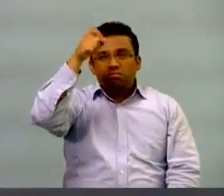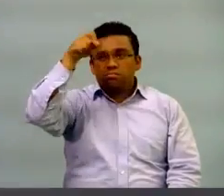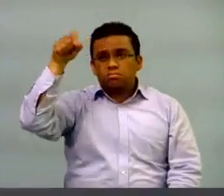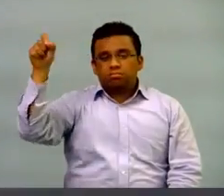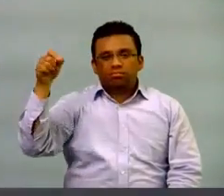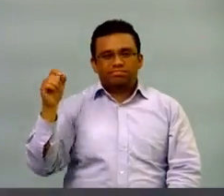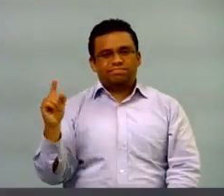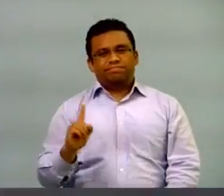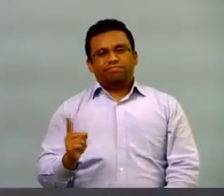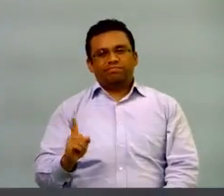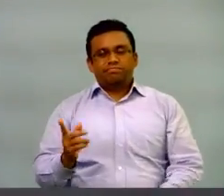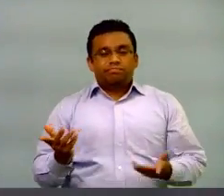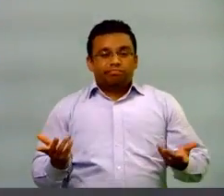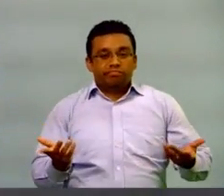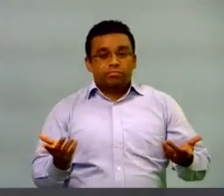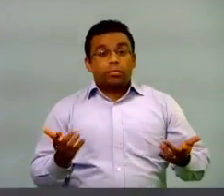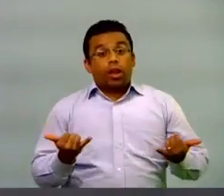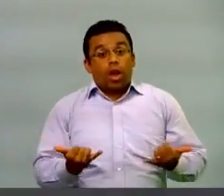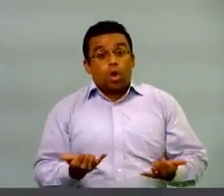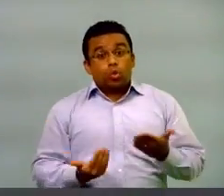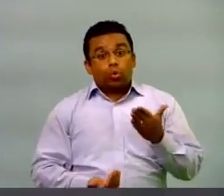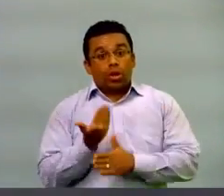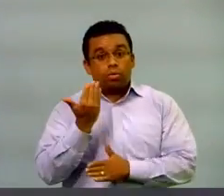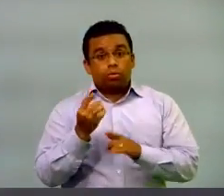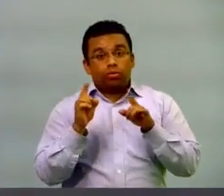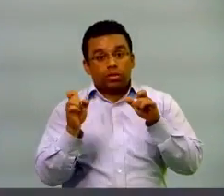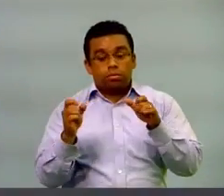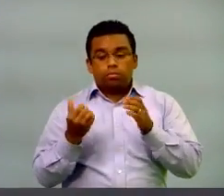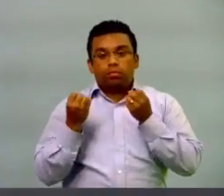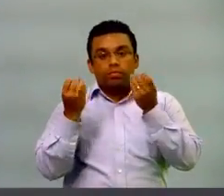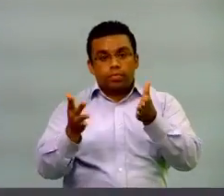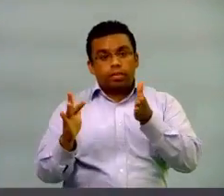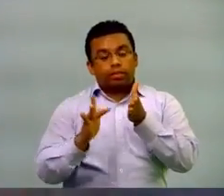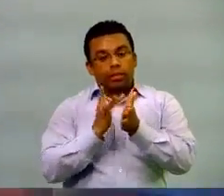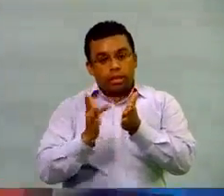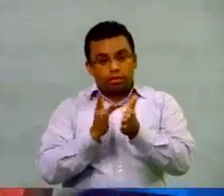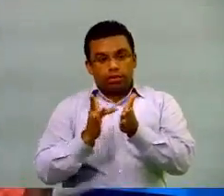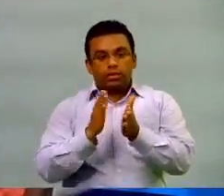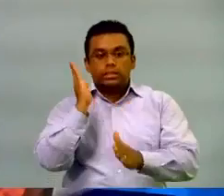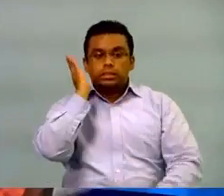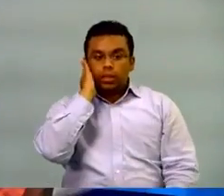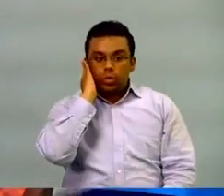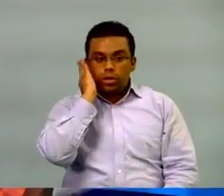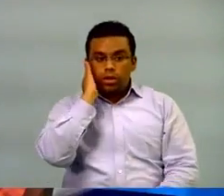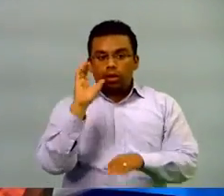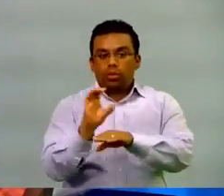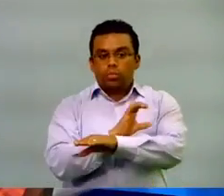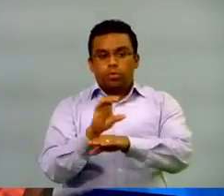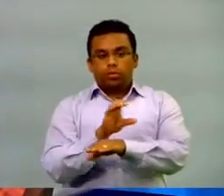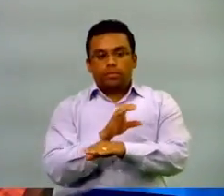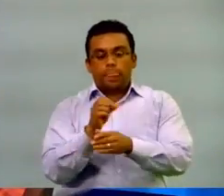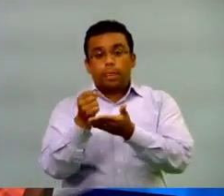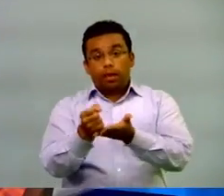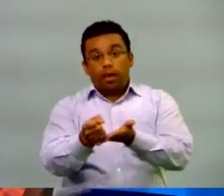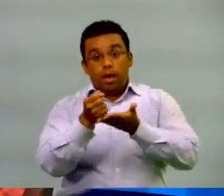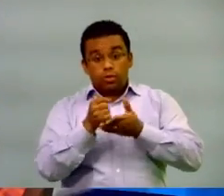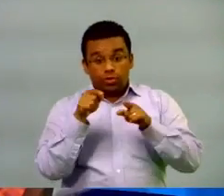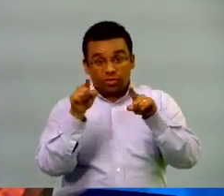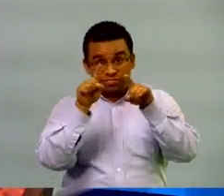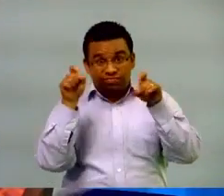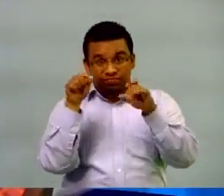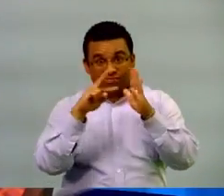involucramos elementos como las tablets, los celulares, el computador, y hacemos que esas herramientas sean